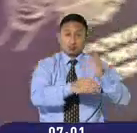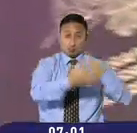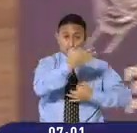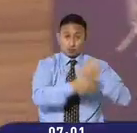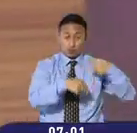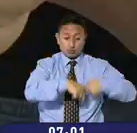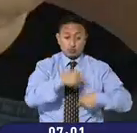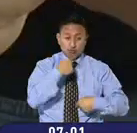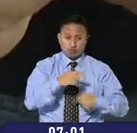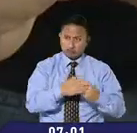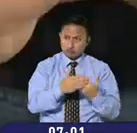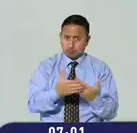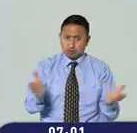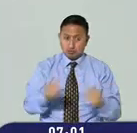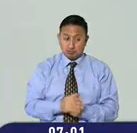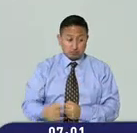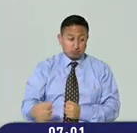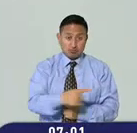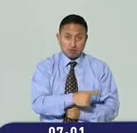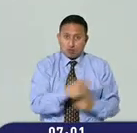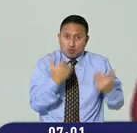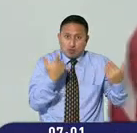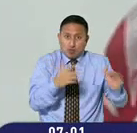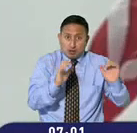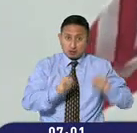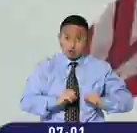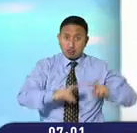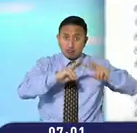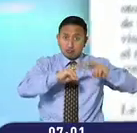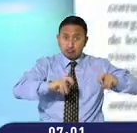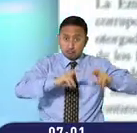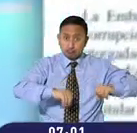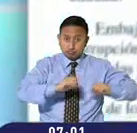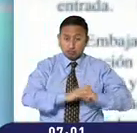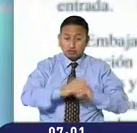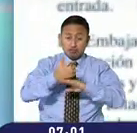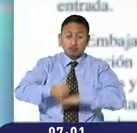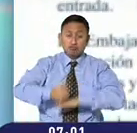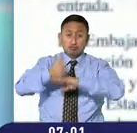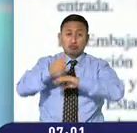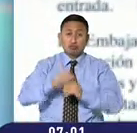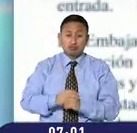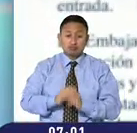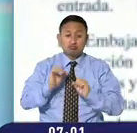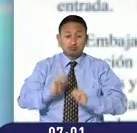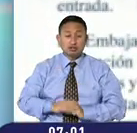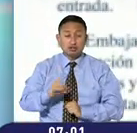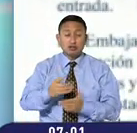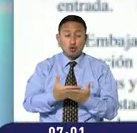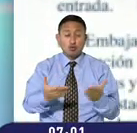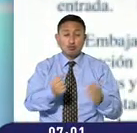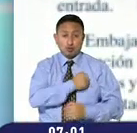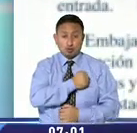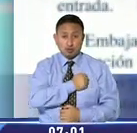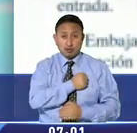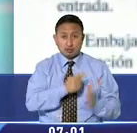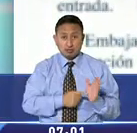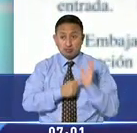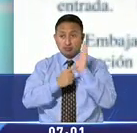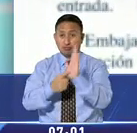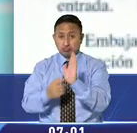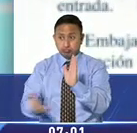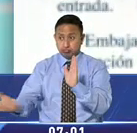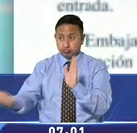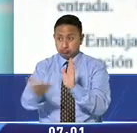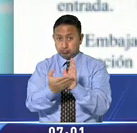organismo está abierto para que sus integrantes sean investigados por las autoridades competentes y que las declaraciones patrimoniales de sus integrantes